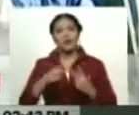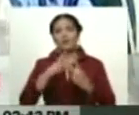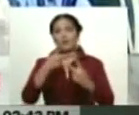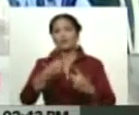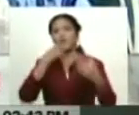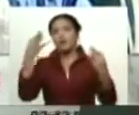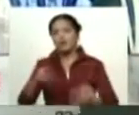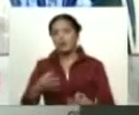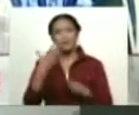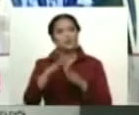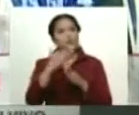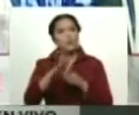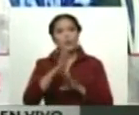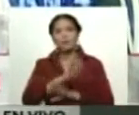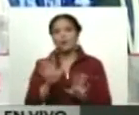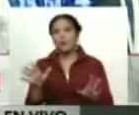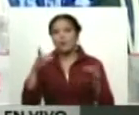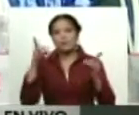real, sea la que sea.